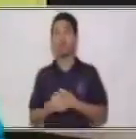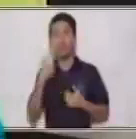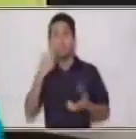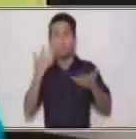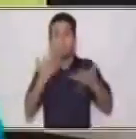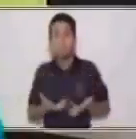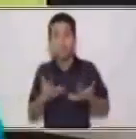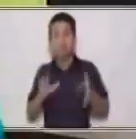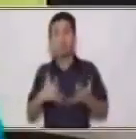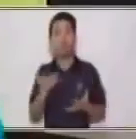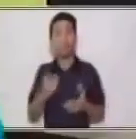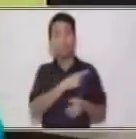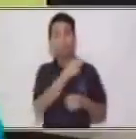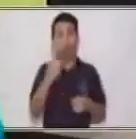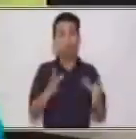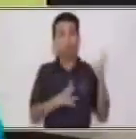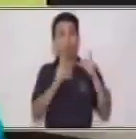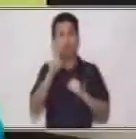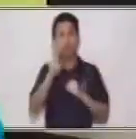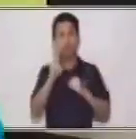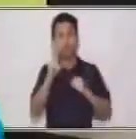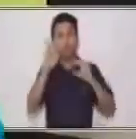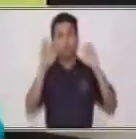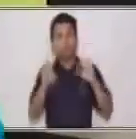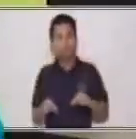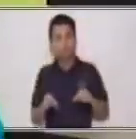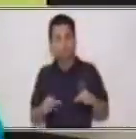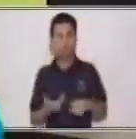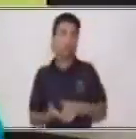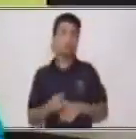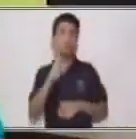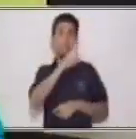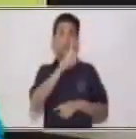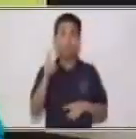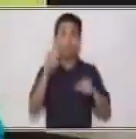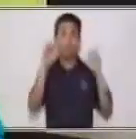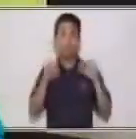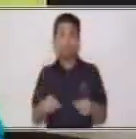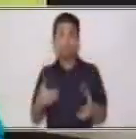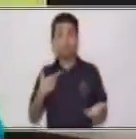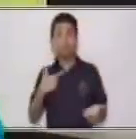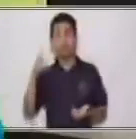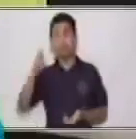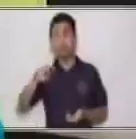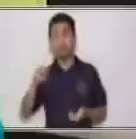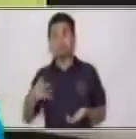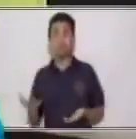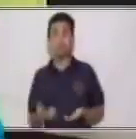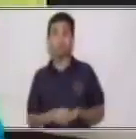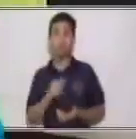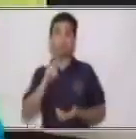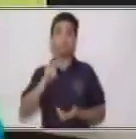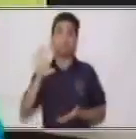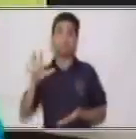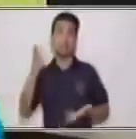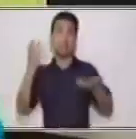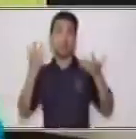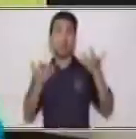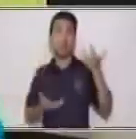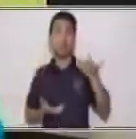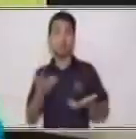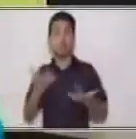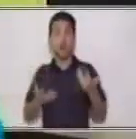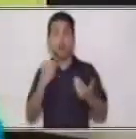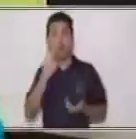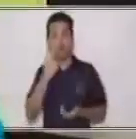dicen, bueno, si en esta fiesta hay 100 invitados, se necesitan, por ejemplo, 25 libras de arroz